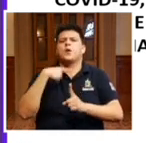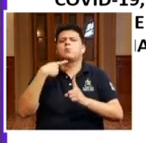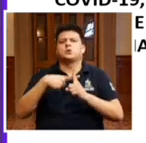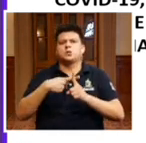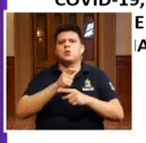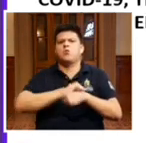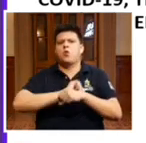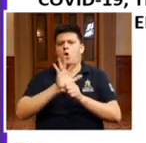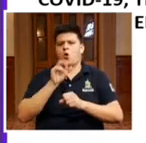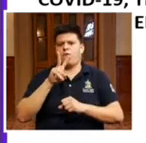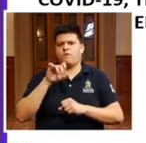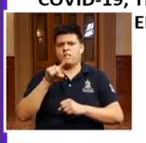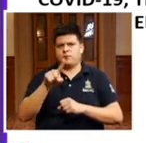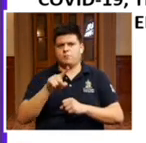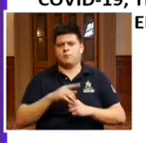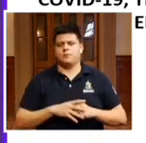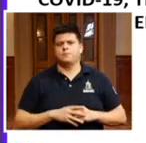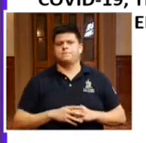Nuevo León.